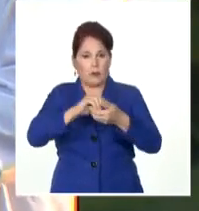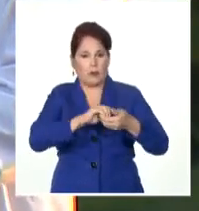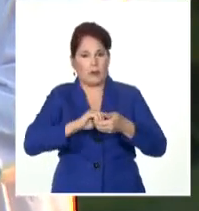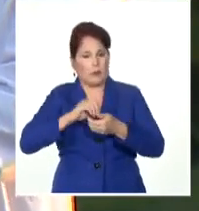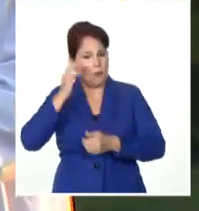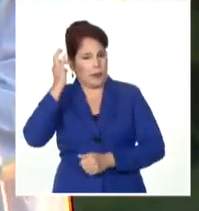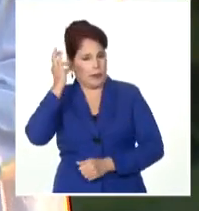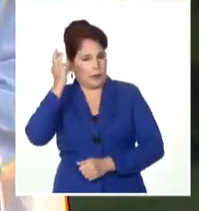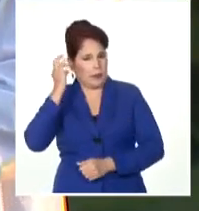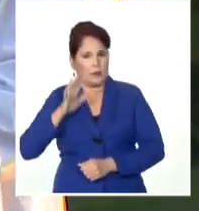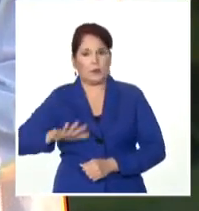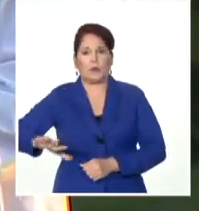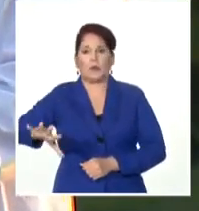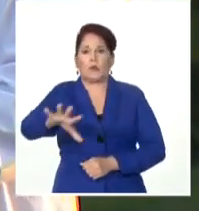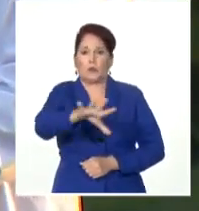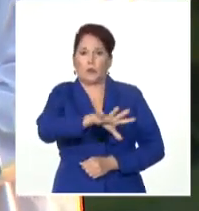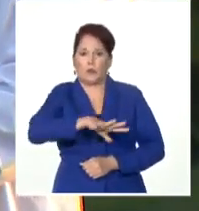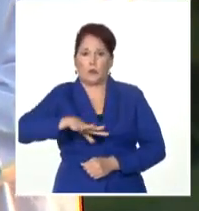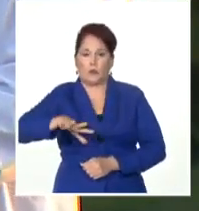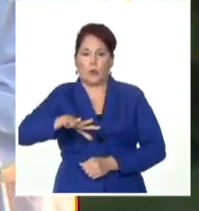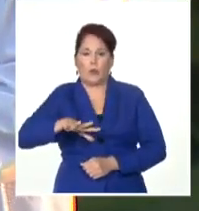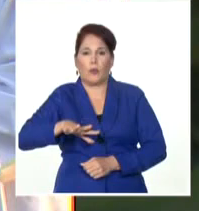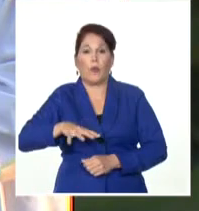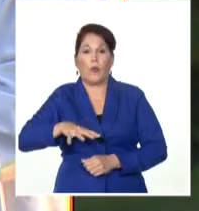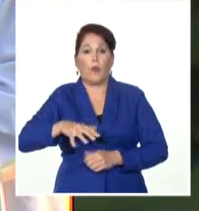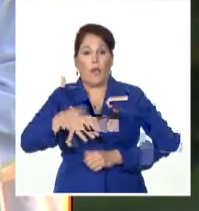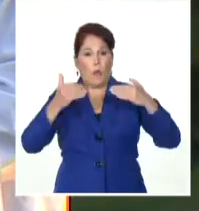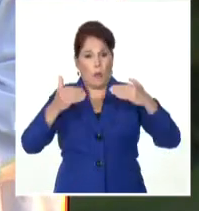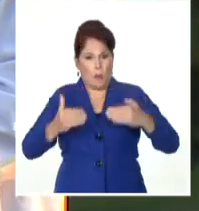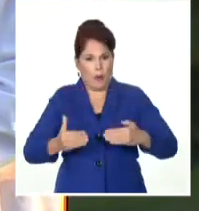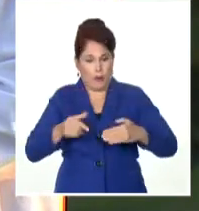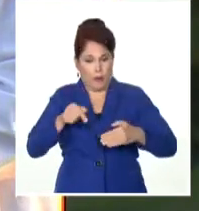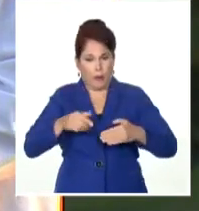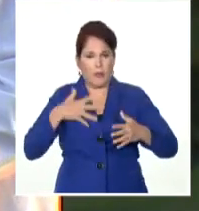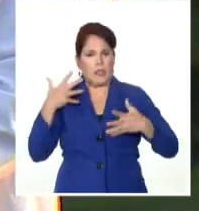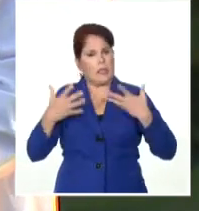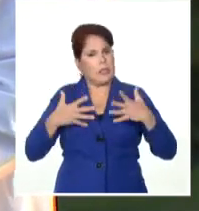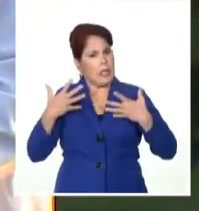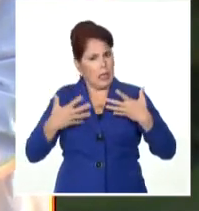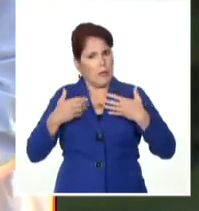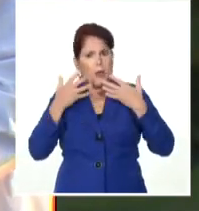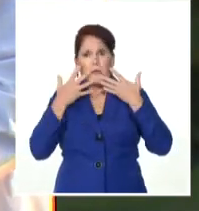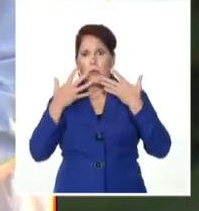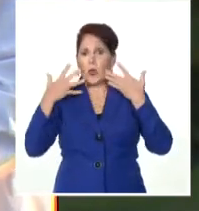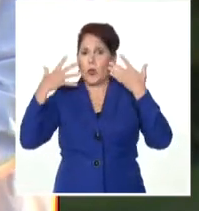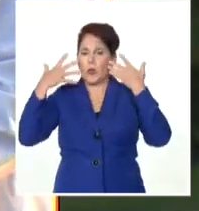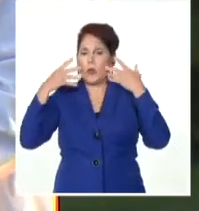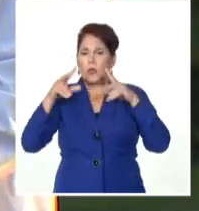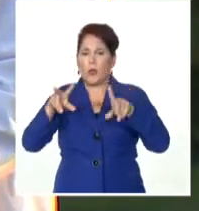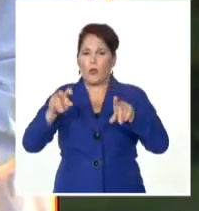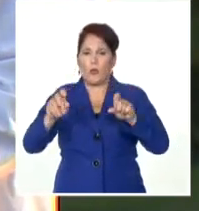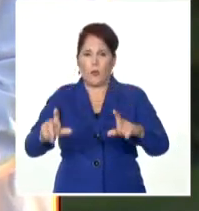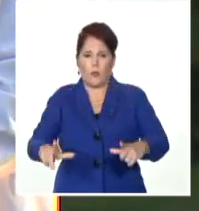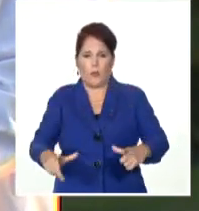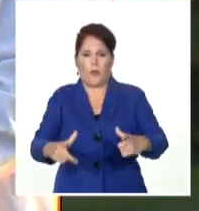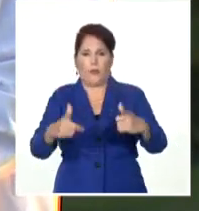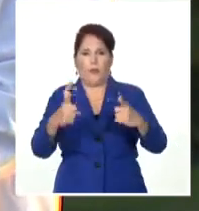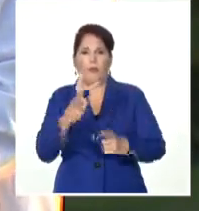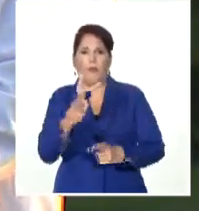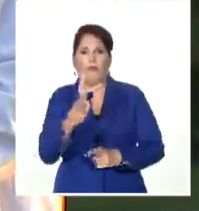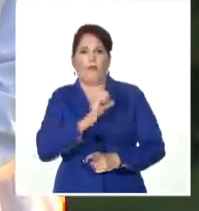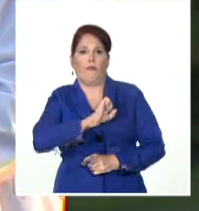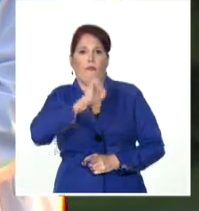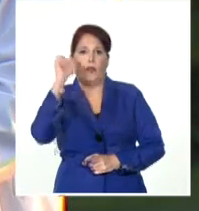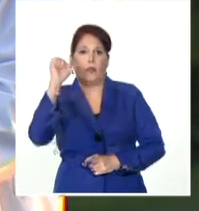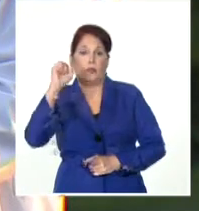compañeros. La humanidad progresista celebra hoy con júbilo un nuevo aniversario de la victoria